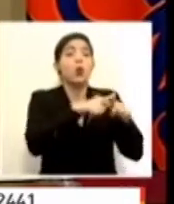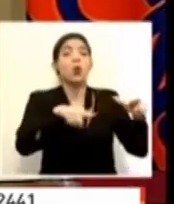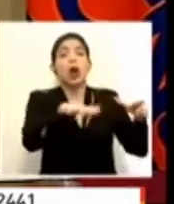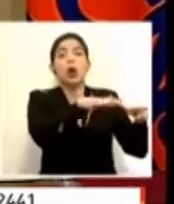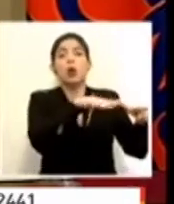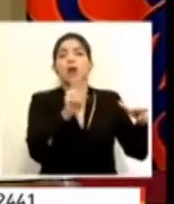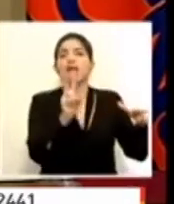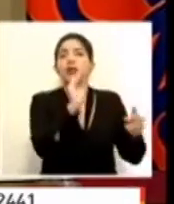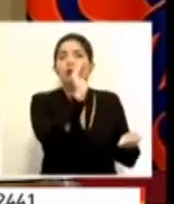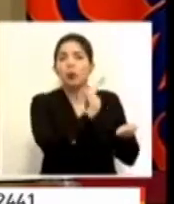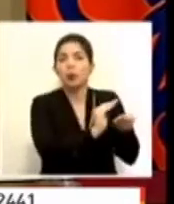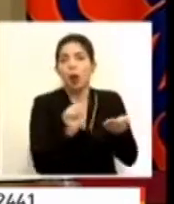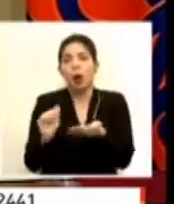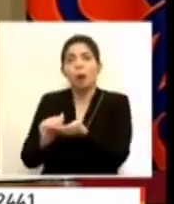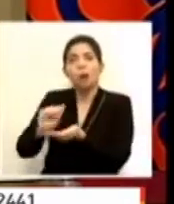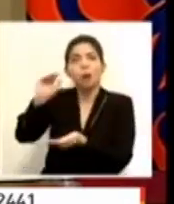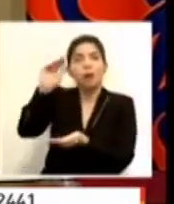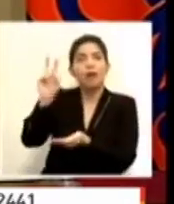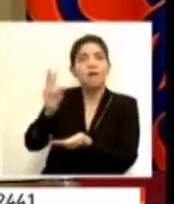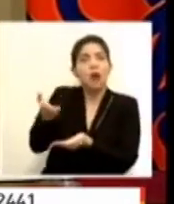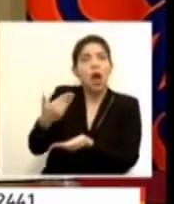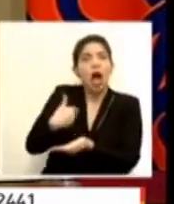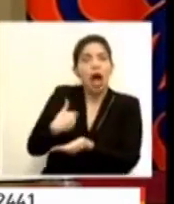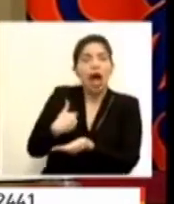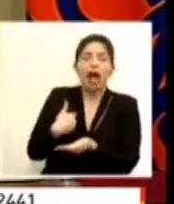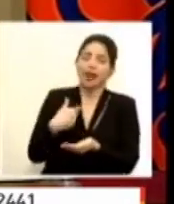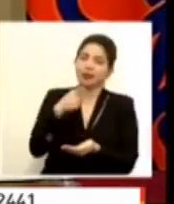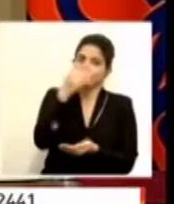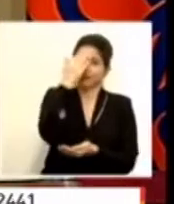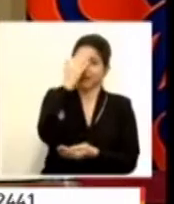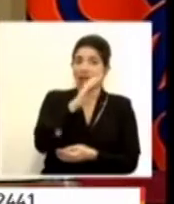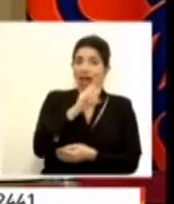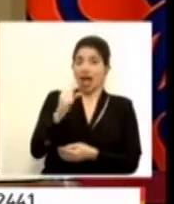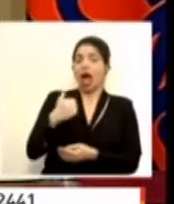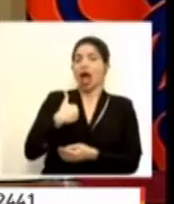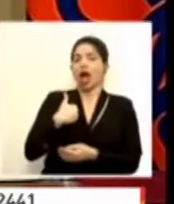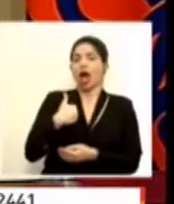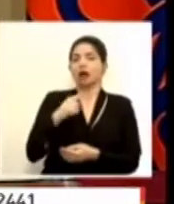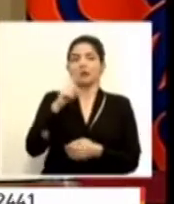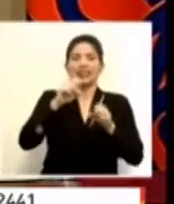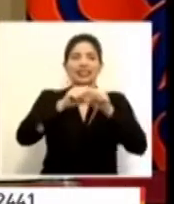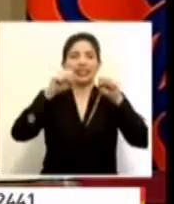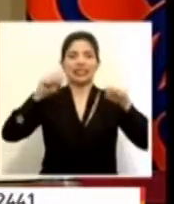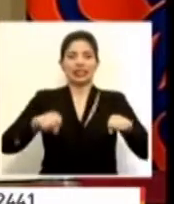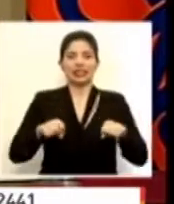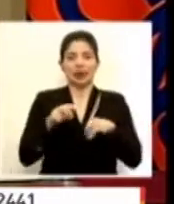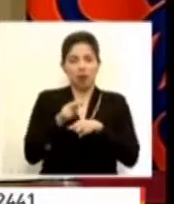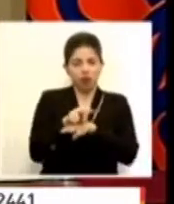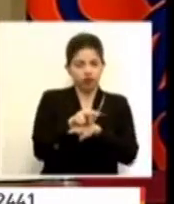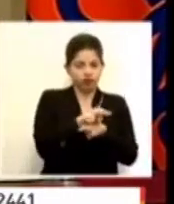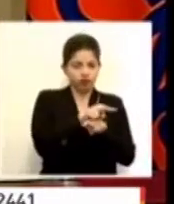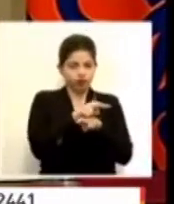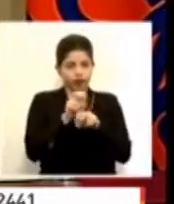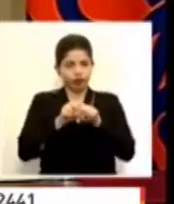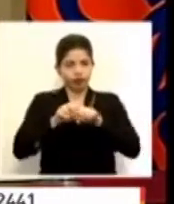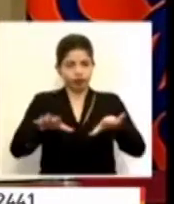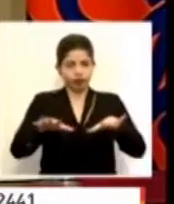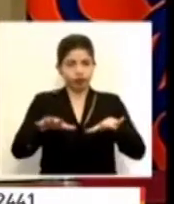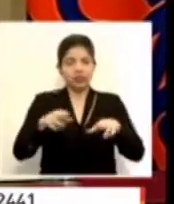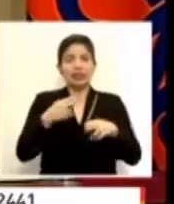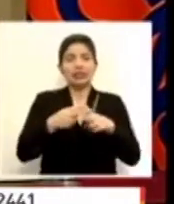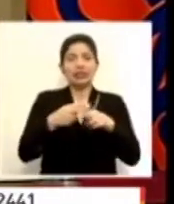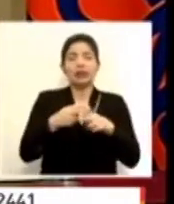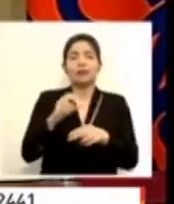virus. Es importante también que ustedes sepan que en la caja nosotros tenemos un sistema de vigilancia epidemiológica que se llama vigilancia